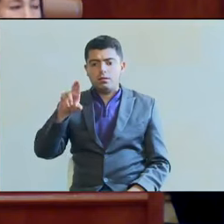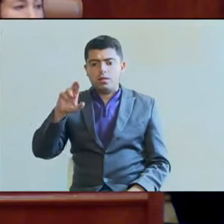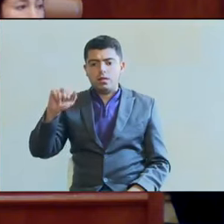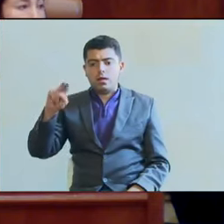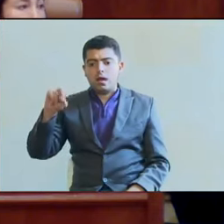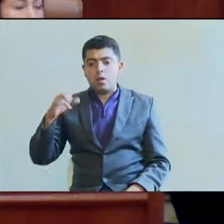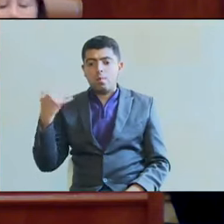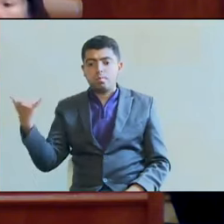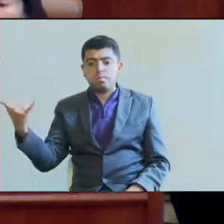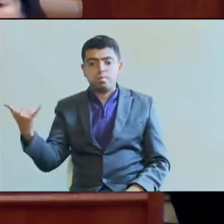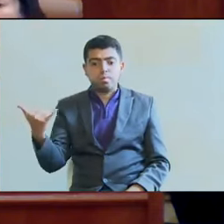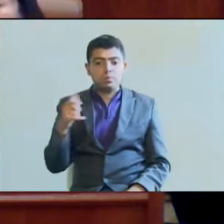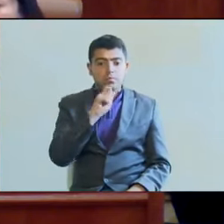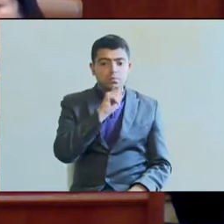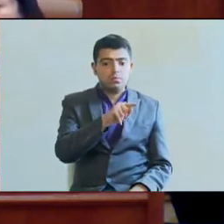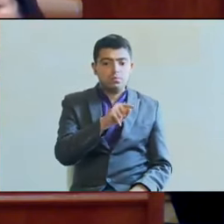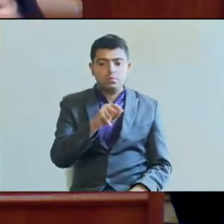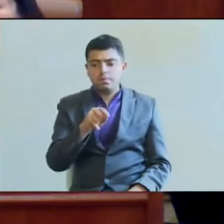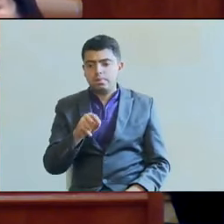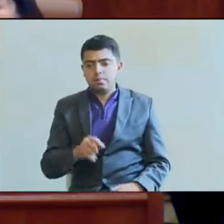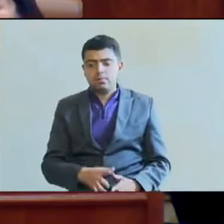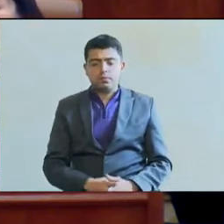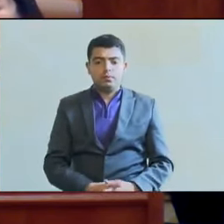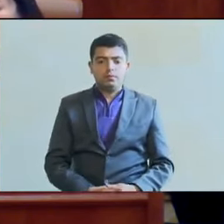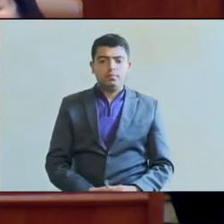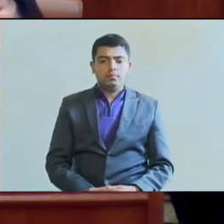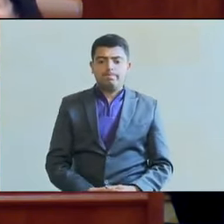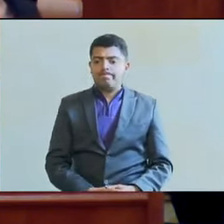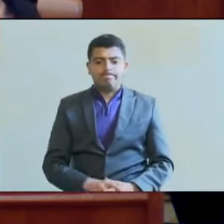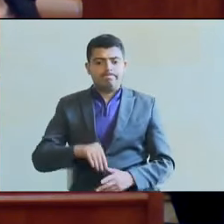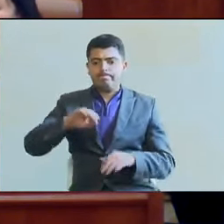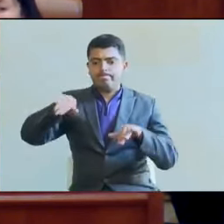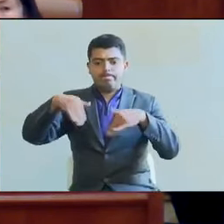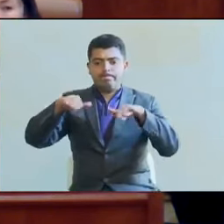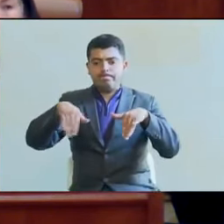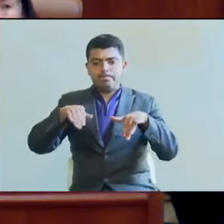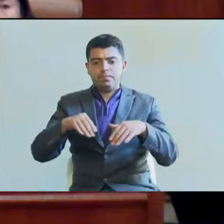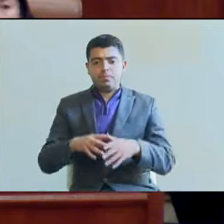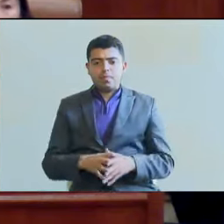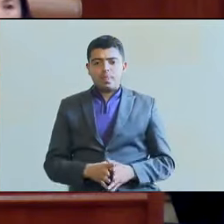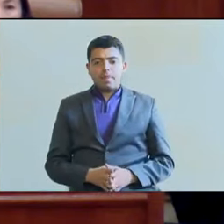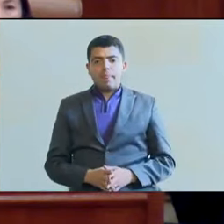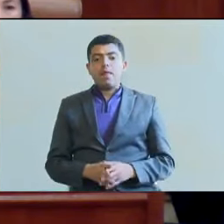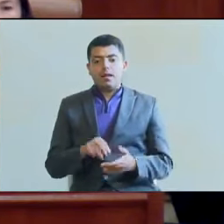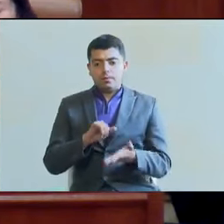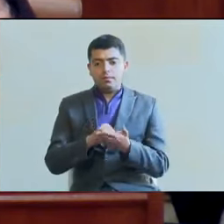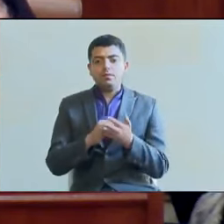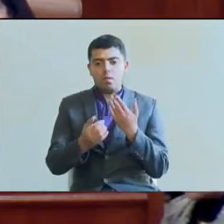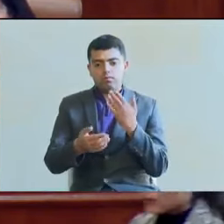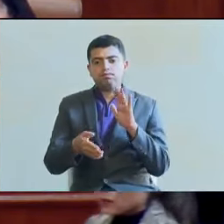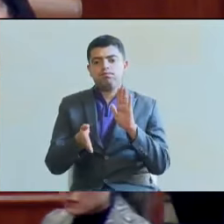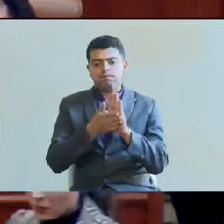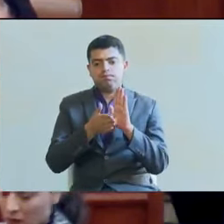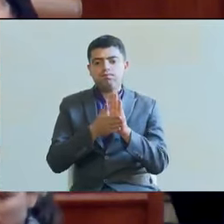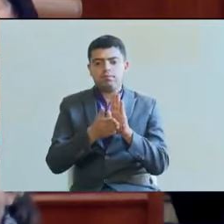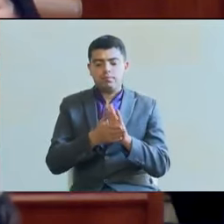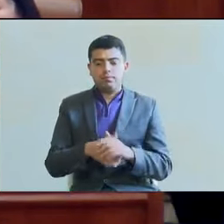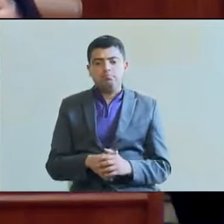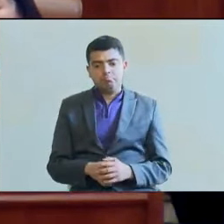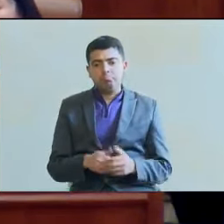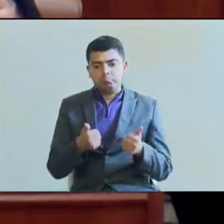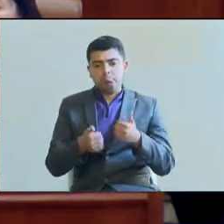se encuentra no se encuentra presente el deda como